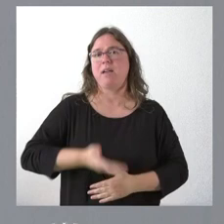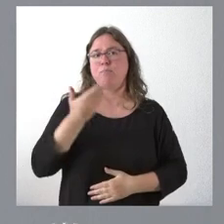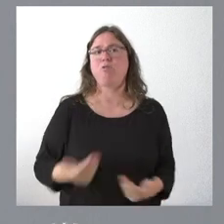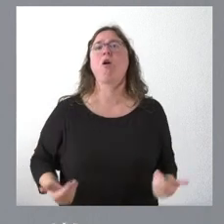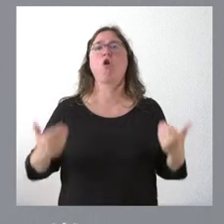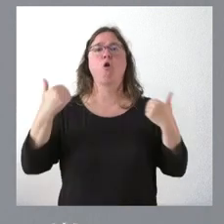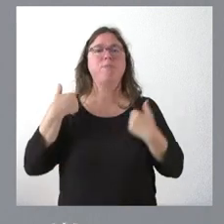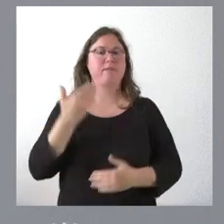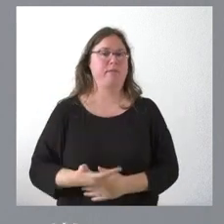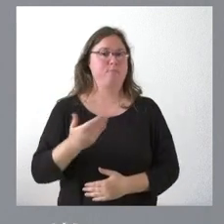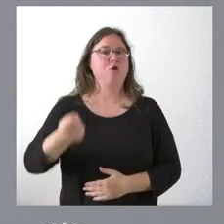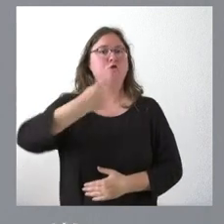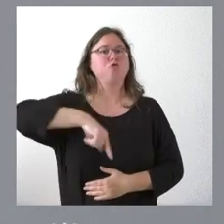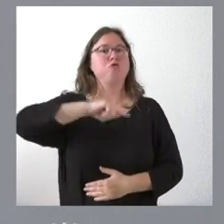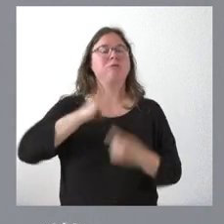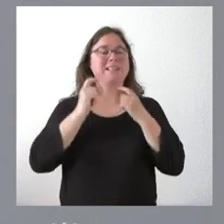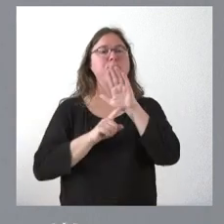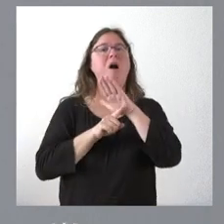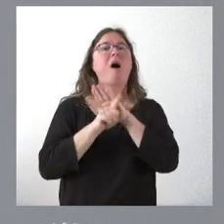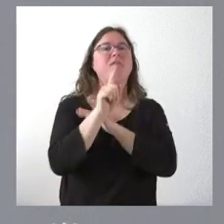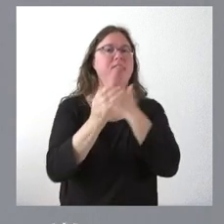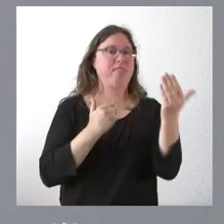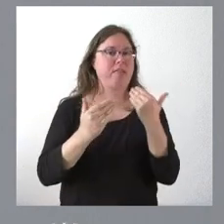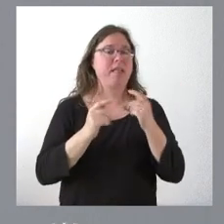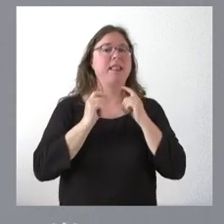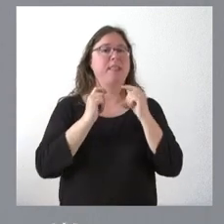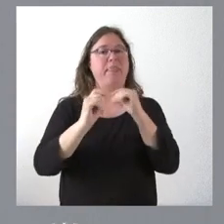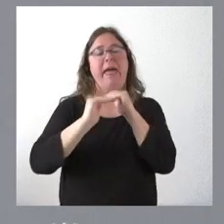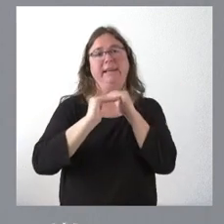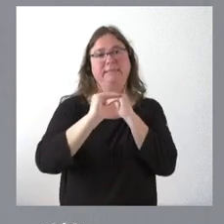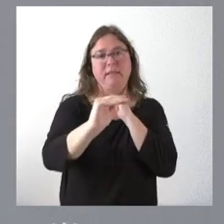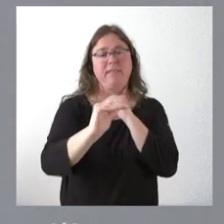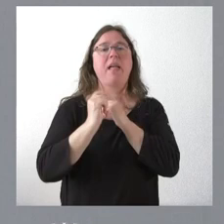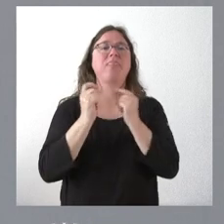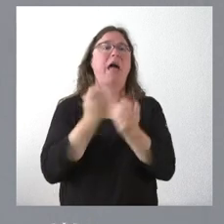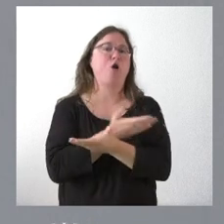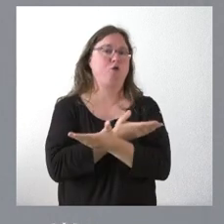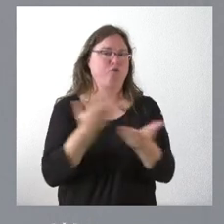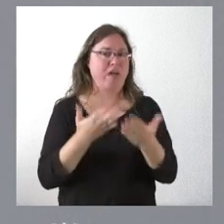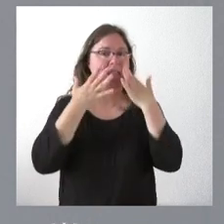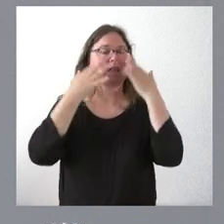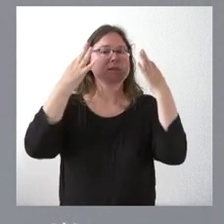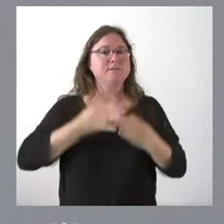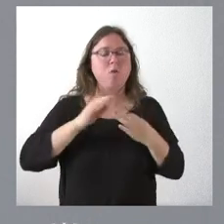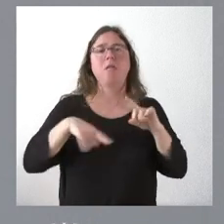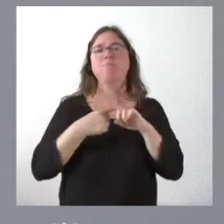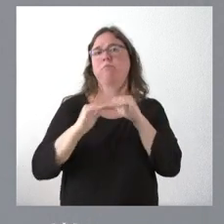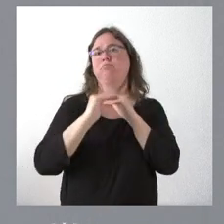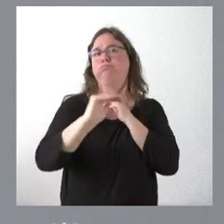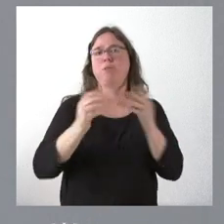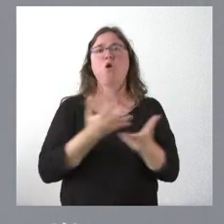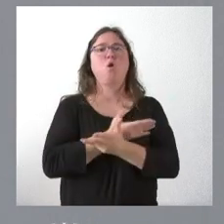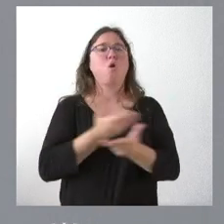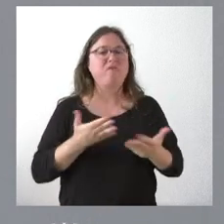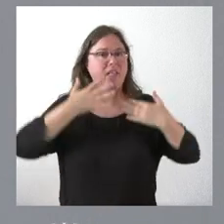competencias, intentamos avanzar en esa dirección, otorgar estabilidad, otorgar confianza, dar seguridad. Y esta estabilidad, esta confianza,